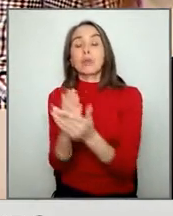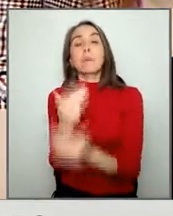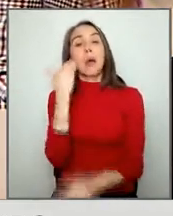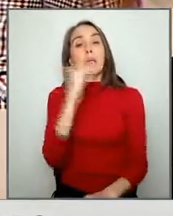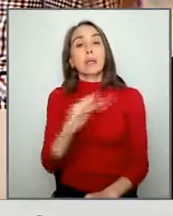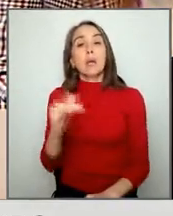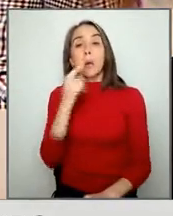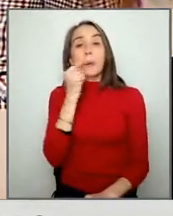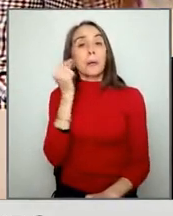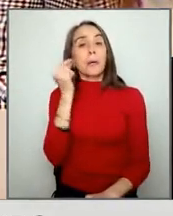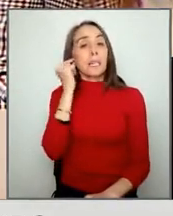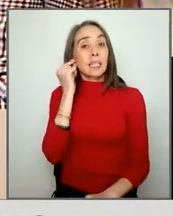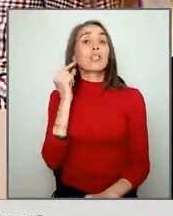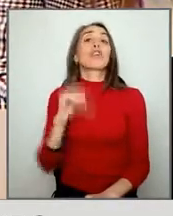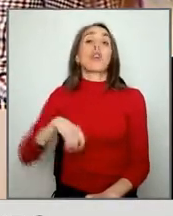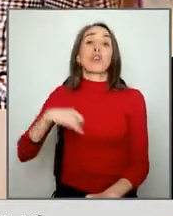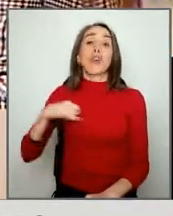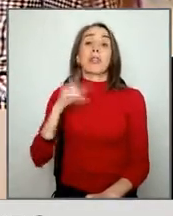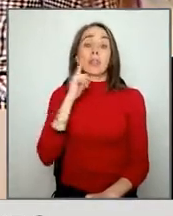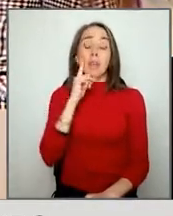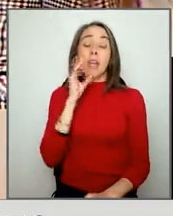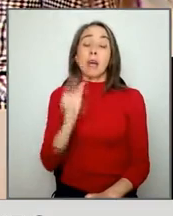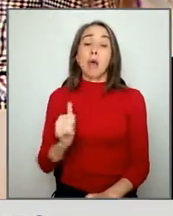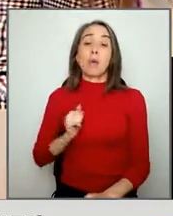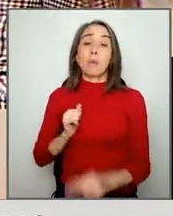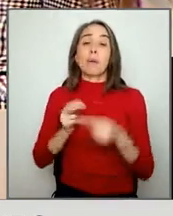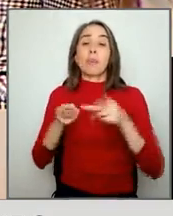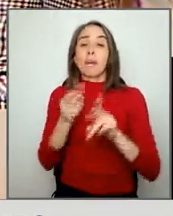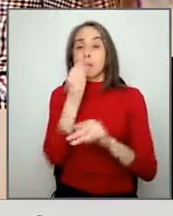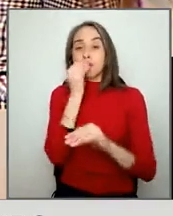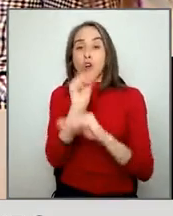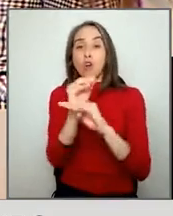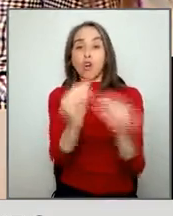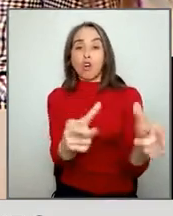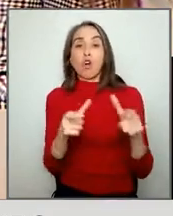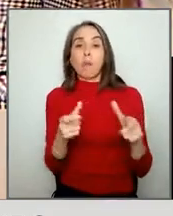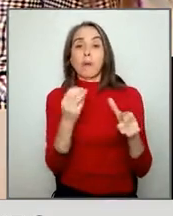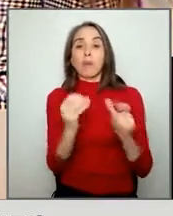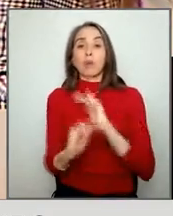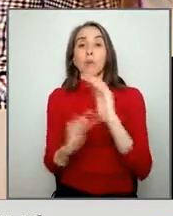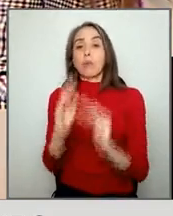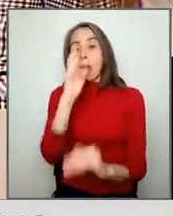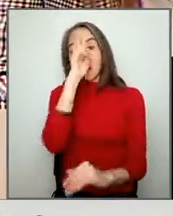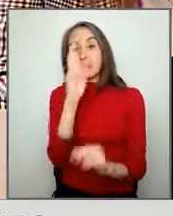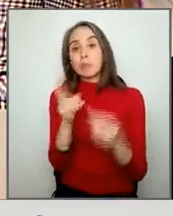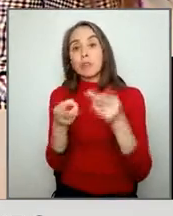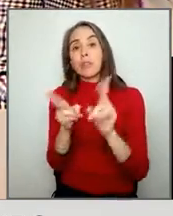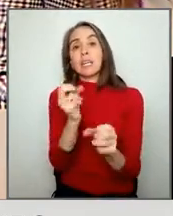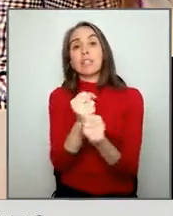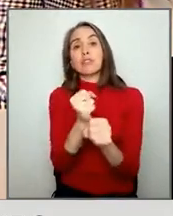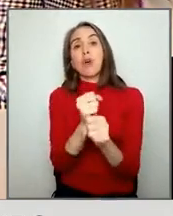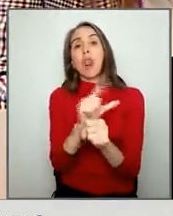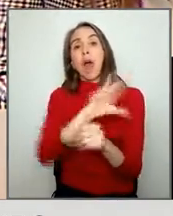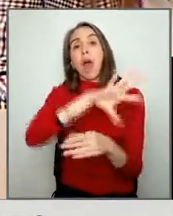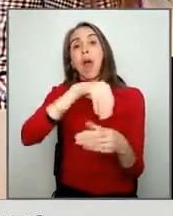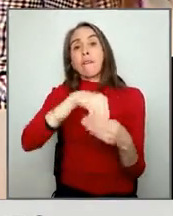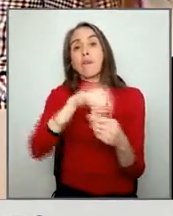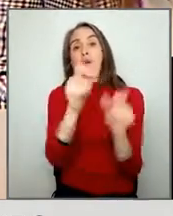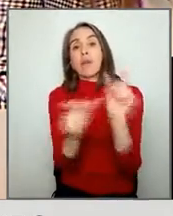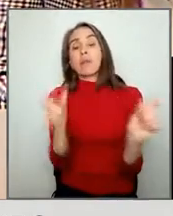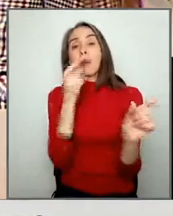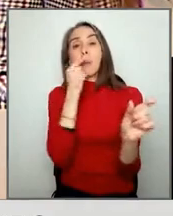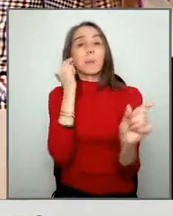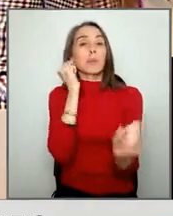su derecho a una alimentación adecuada y resguardar y promover el respeto a los derechos laborales de los trabajadores de